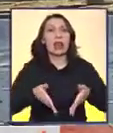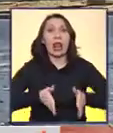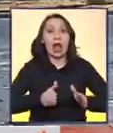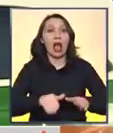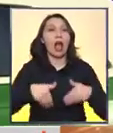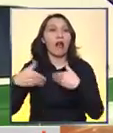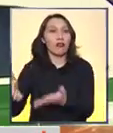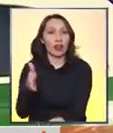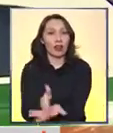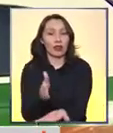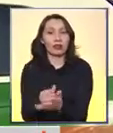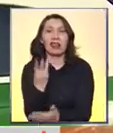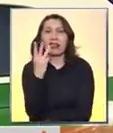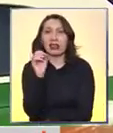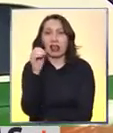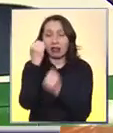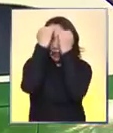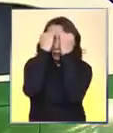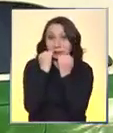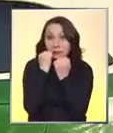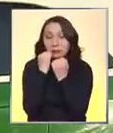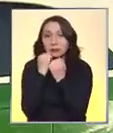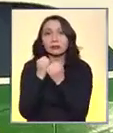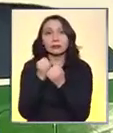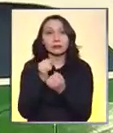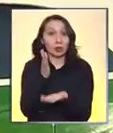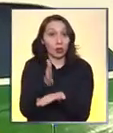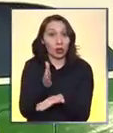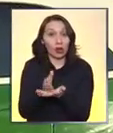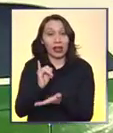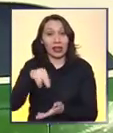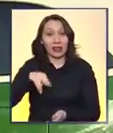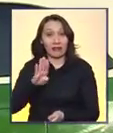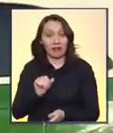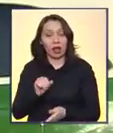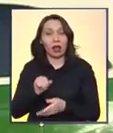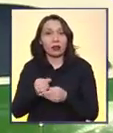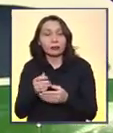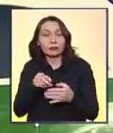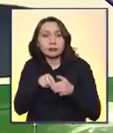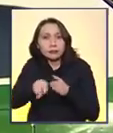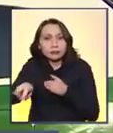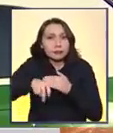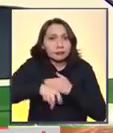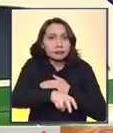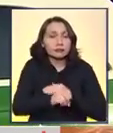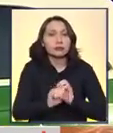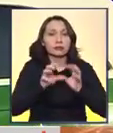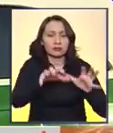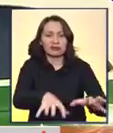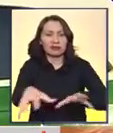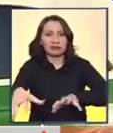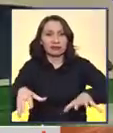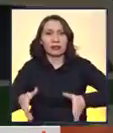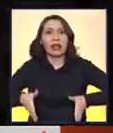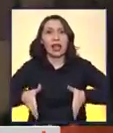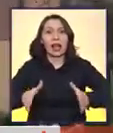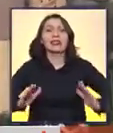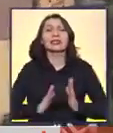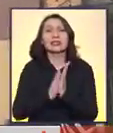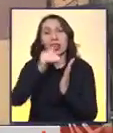grupo de 30 encapuchados sale desde el interior del internado nacional Barros Arana, poniendo objetos contundentes en la calzada de calle Santo